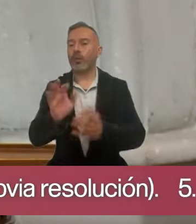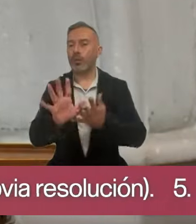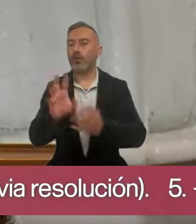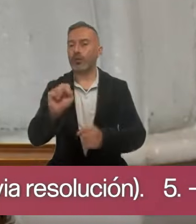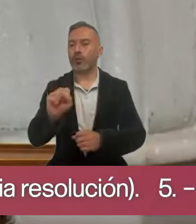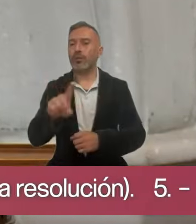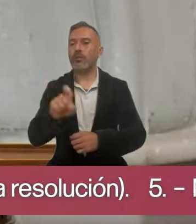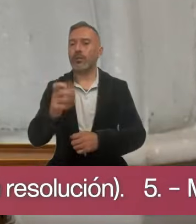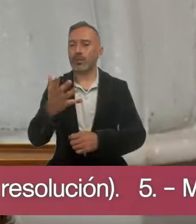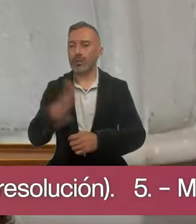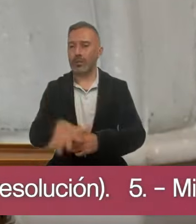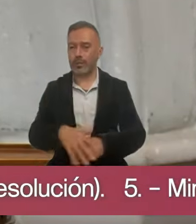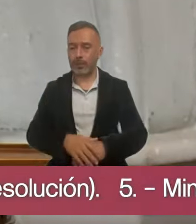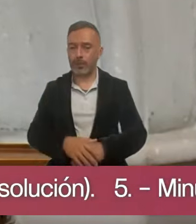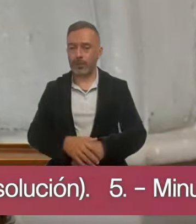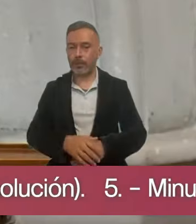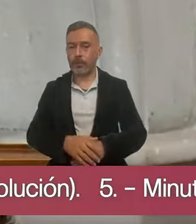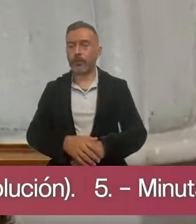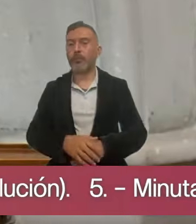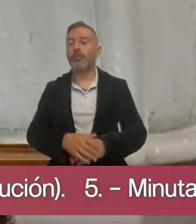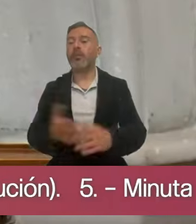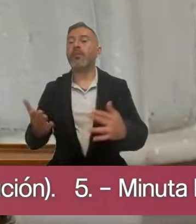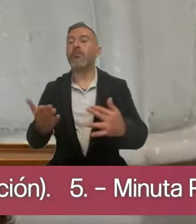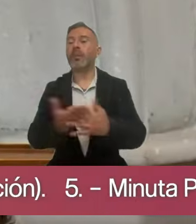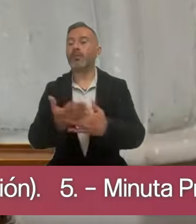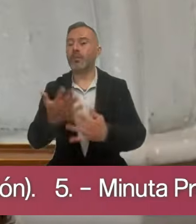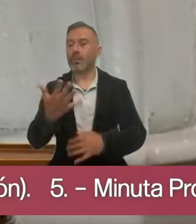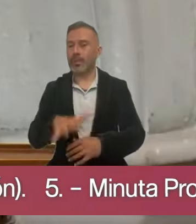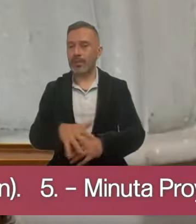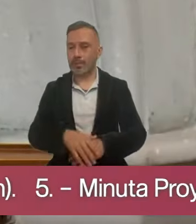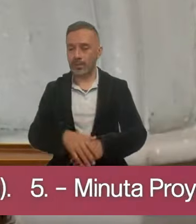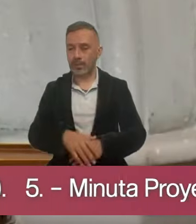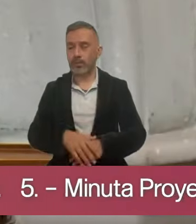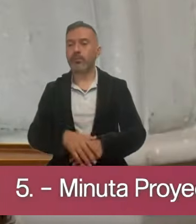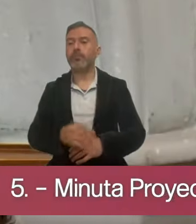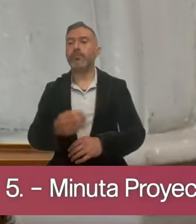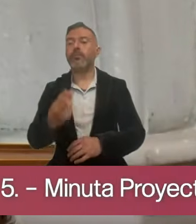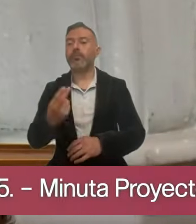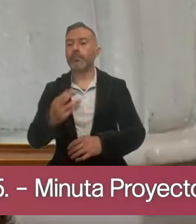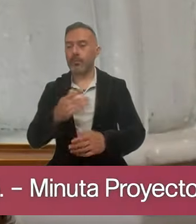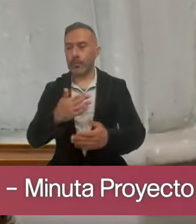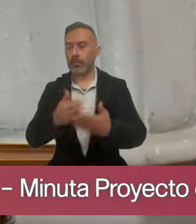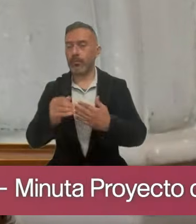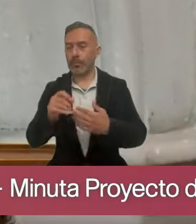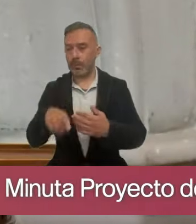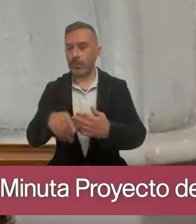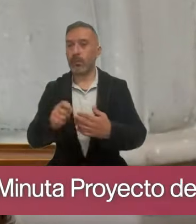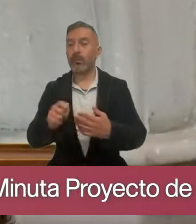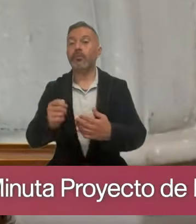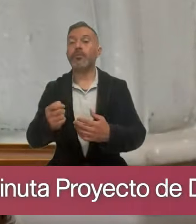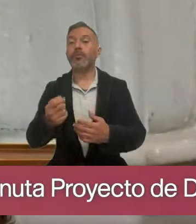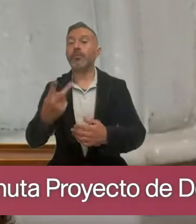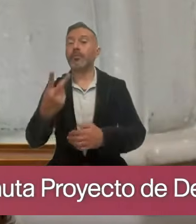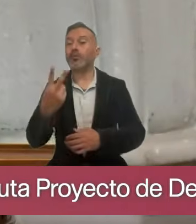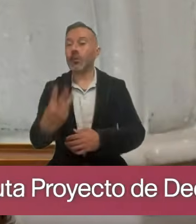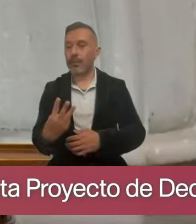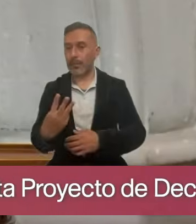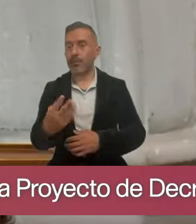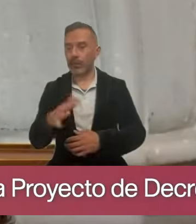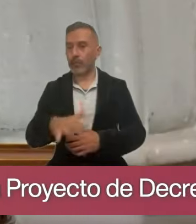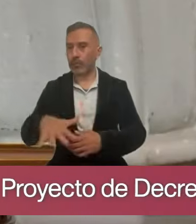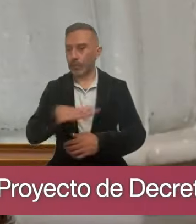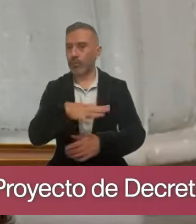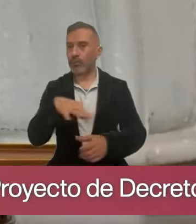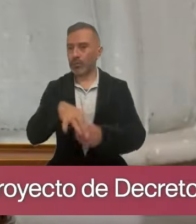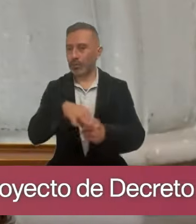Constitución. Fracción décima. Autorizar mediante decreto aprobado por el voto de las 2/3 partes de las